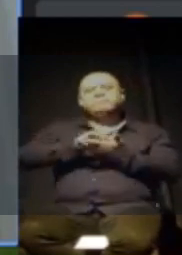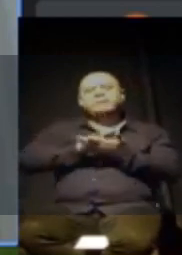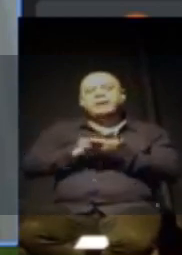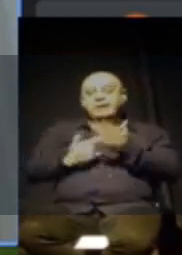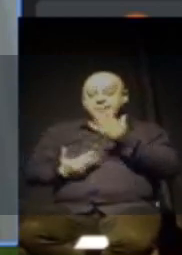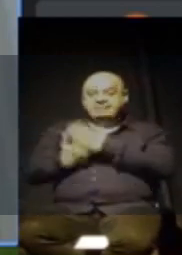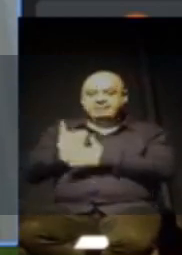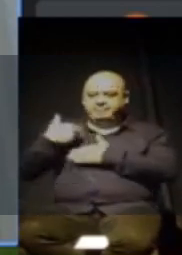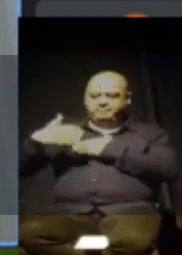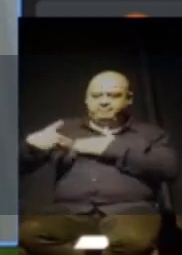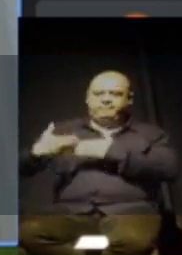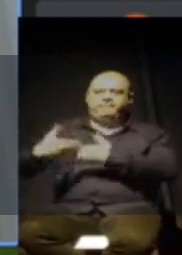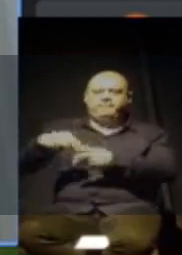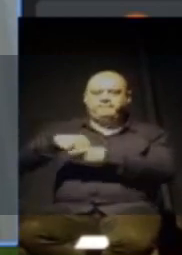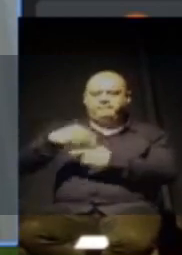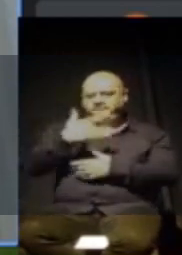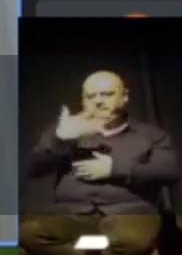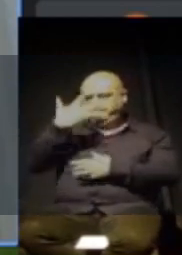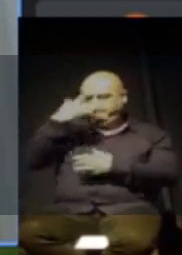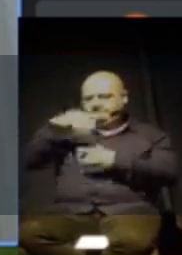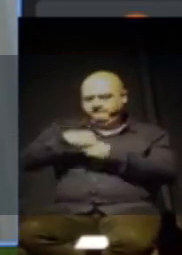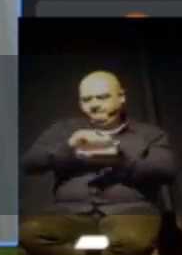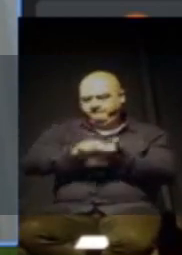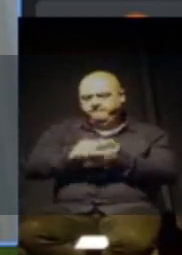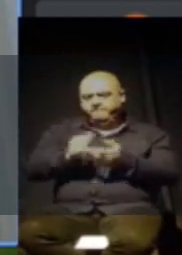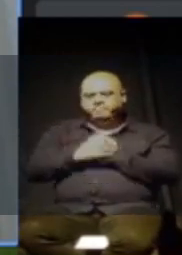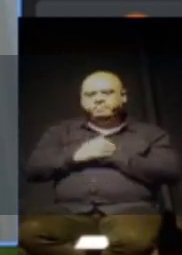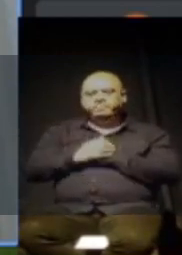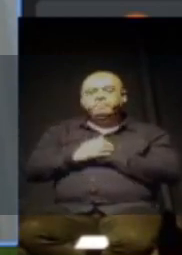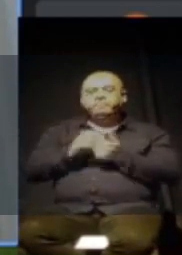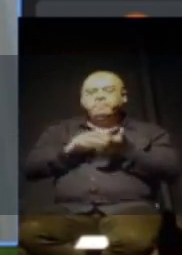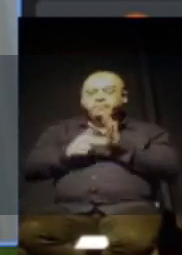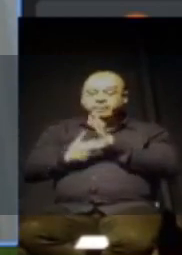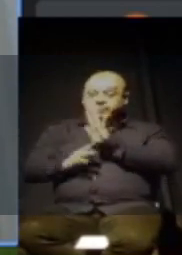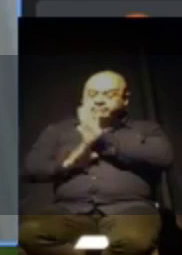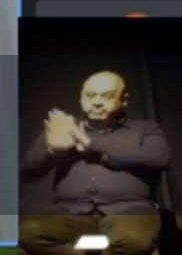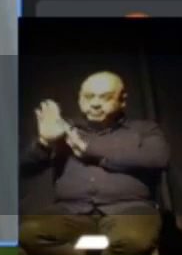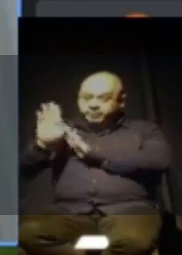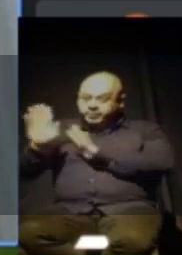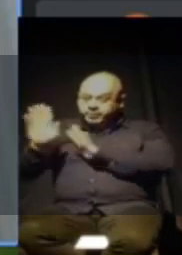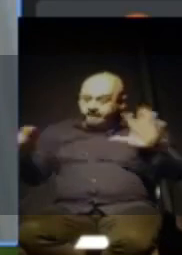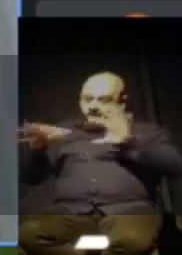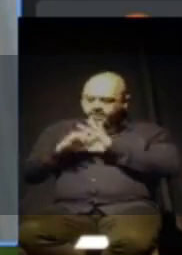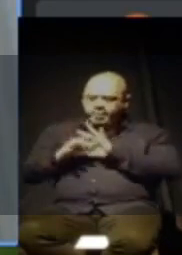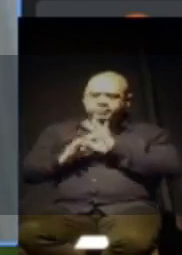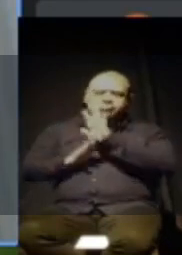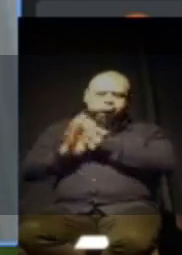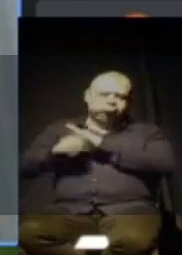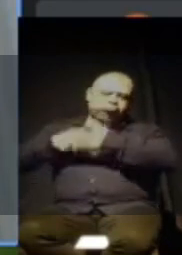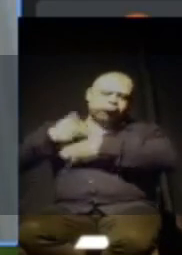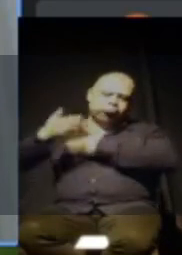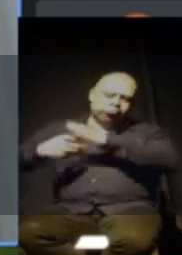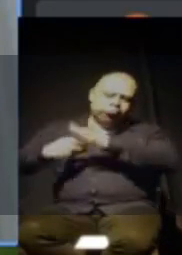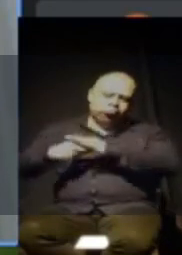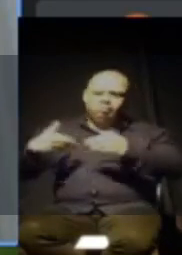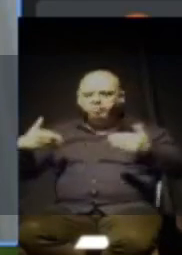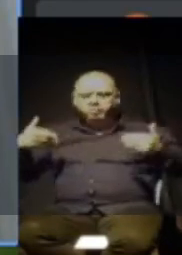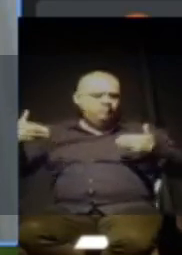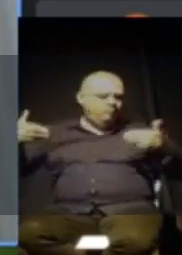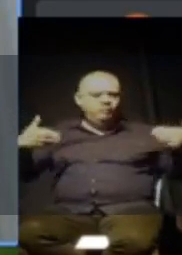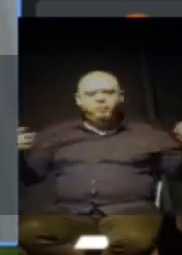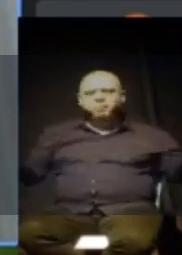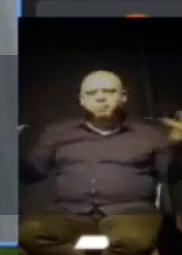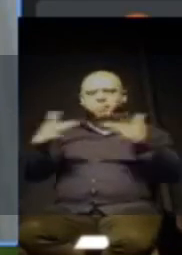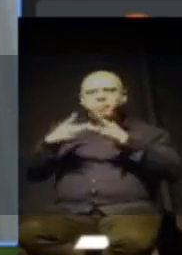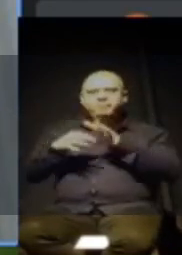devenir negro. Generalmente relacionamos el desarrollo con un después, un hacia adelante, un hacia el norte,